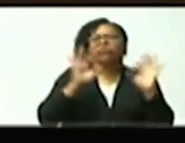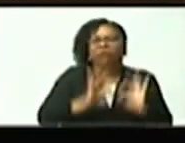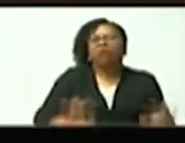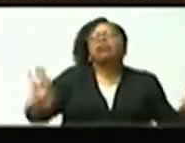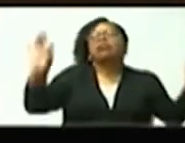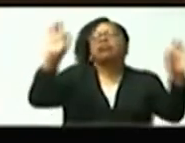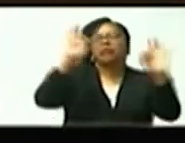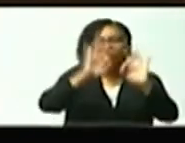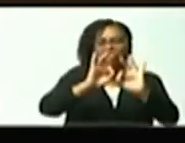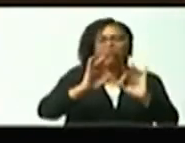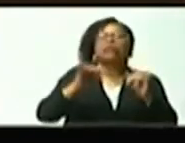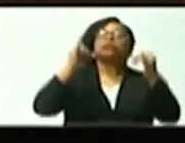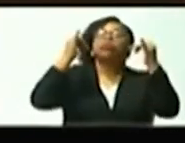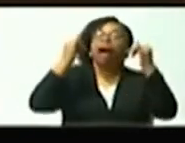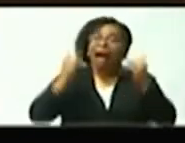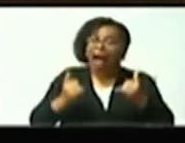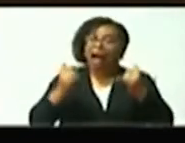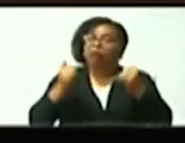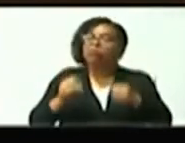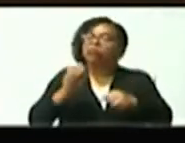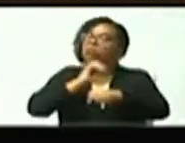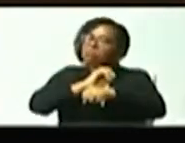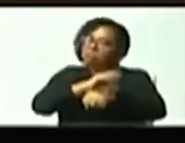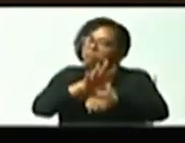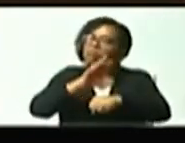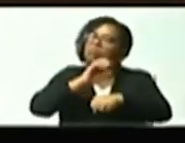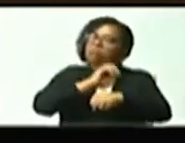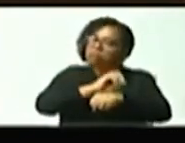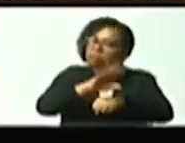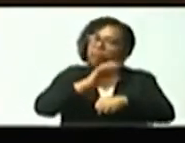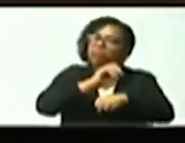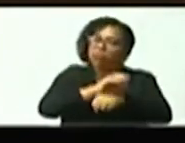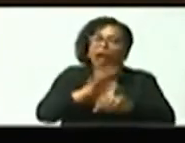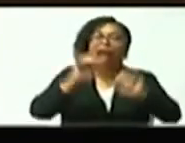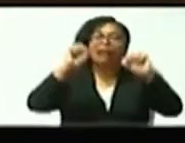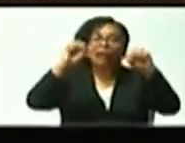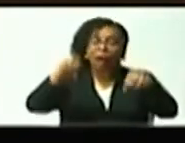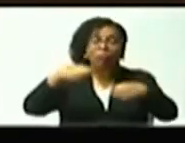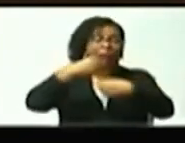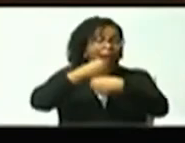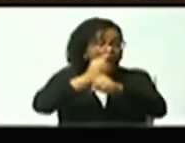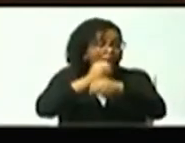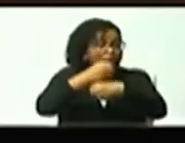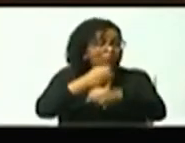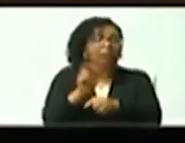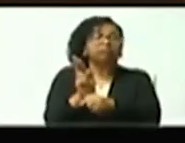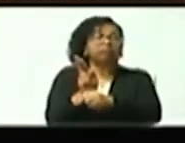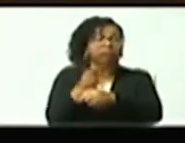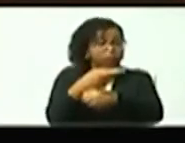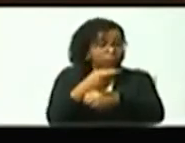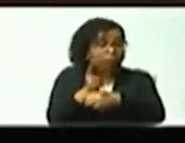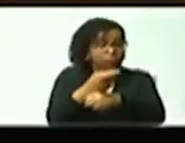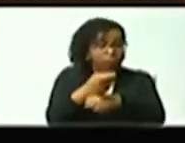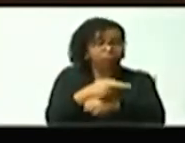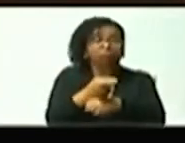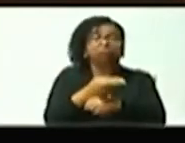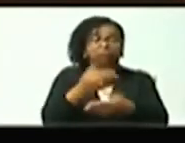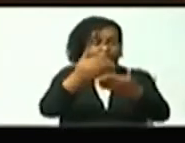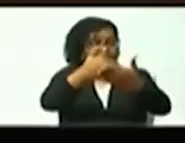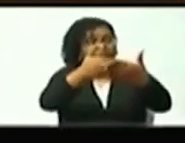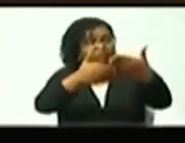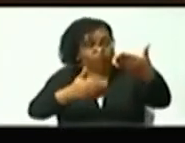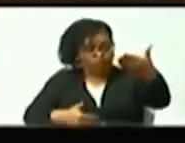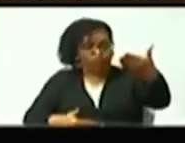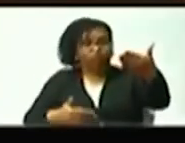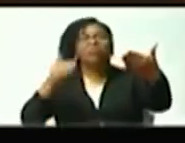instruyendo ahora mismo al Departamento de Secretaría para que nos prepare una resolución para nosotros conocerla antes de que cierre la legislatura en esa